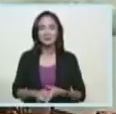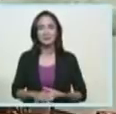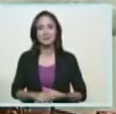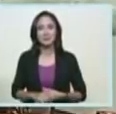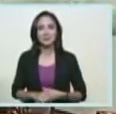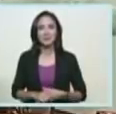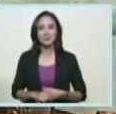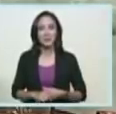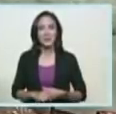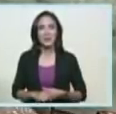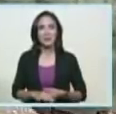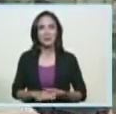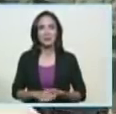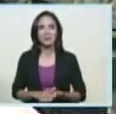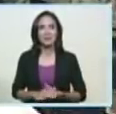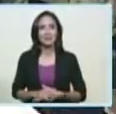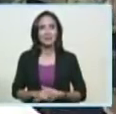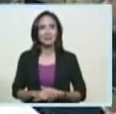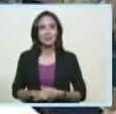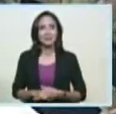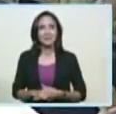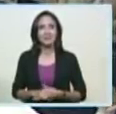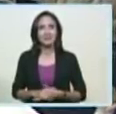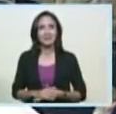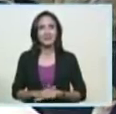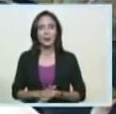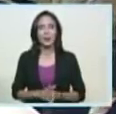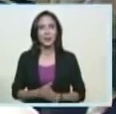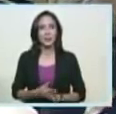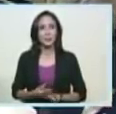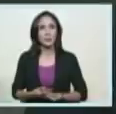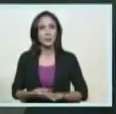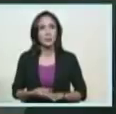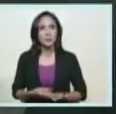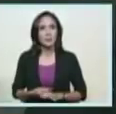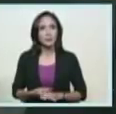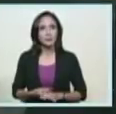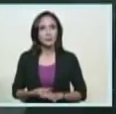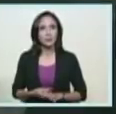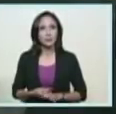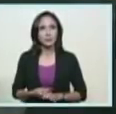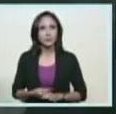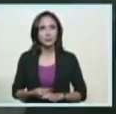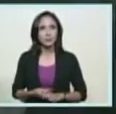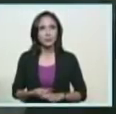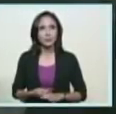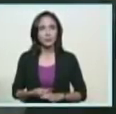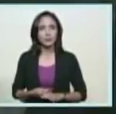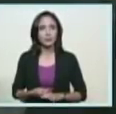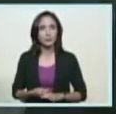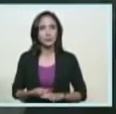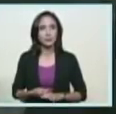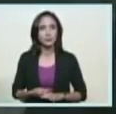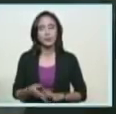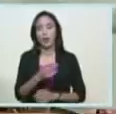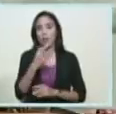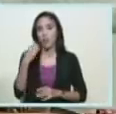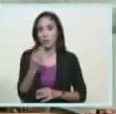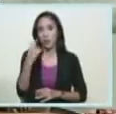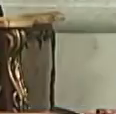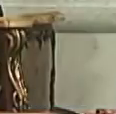de ese estado de postración hacia una presa nueva de verdad sana y honesta de